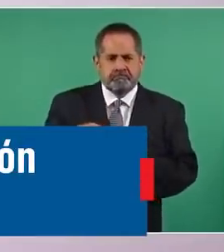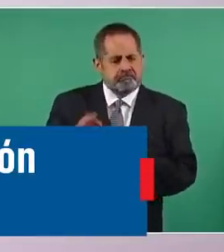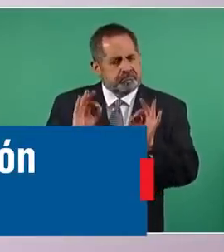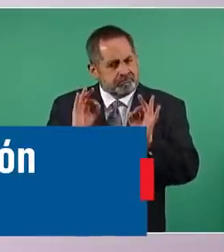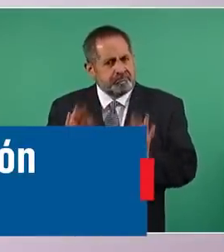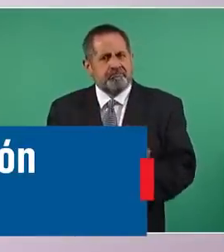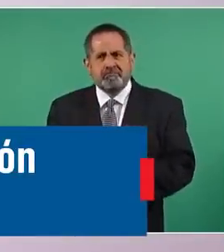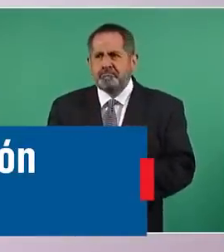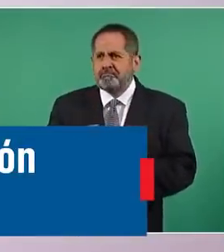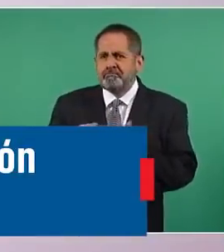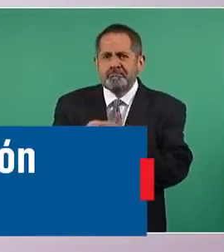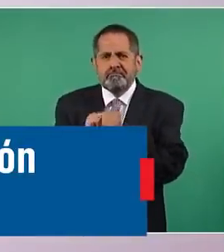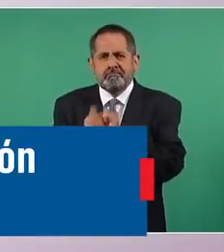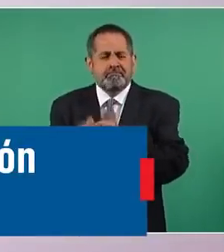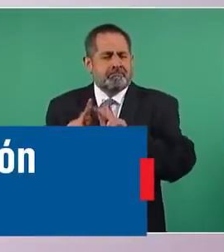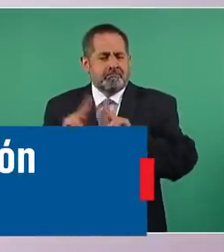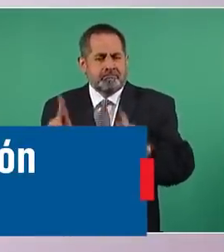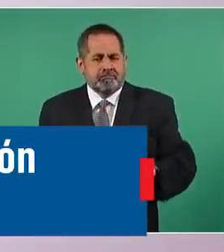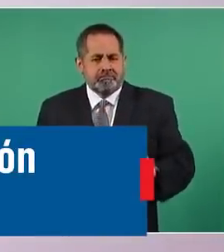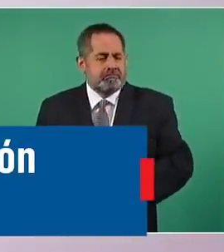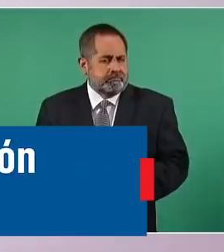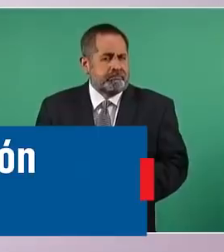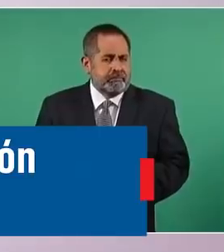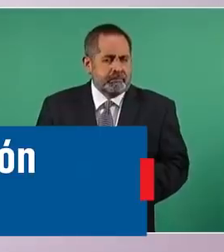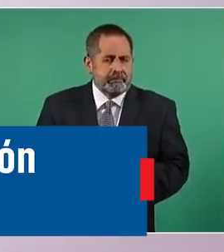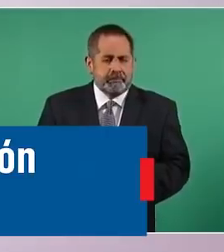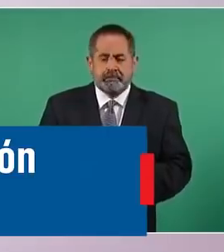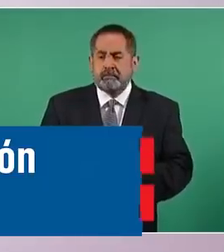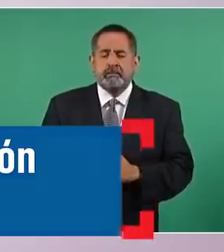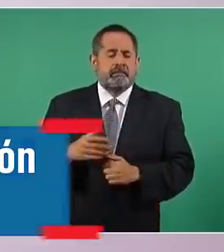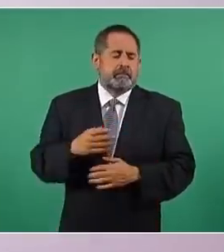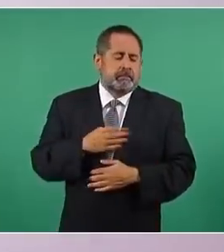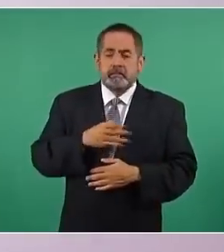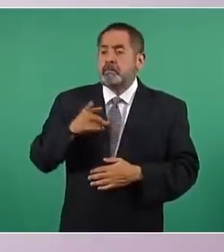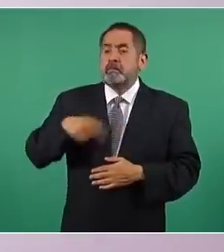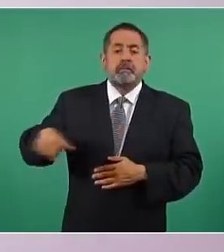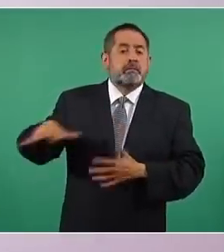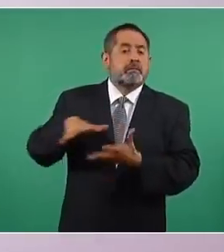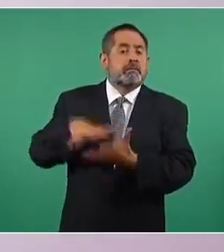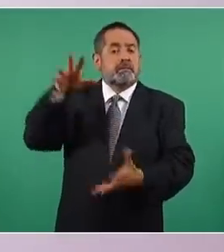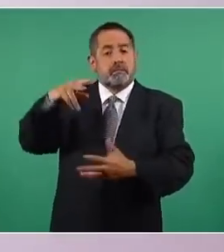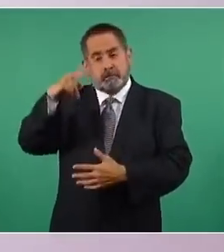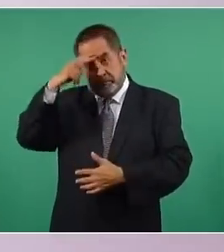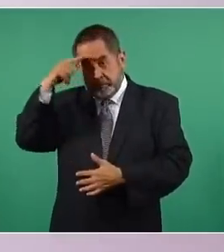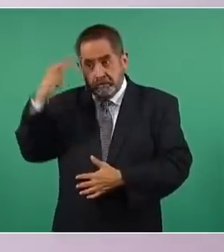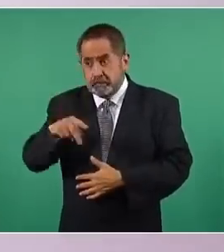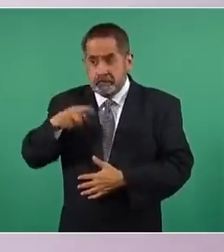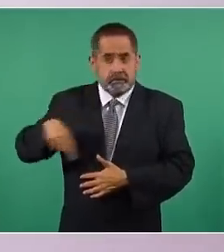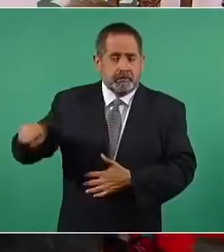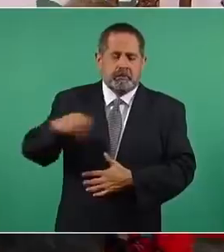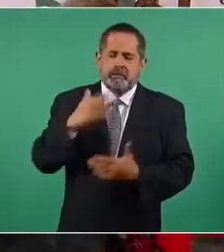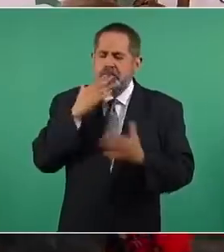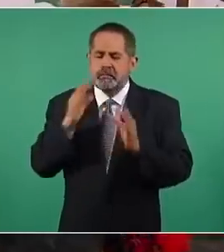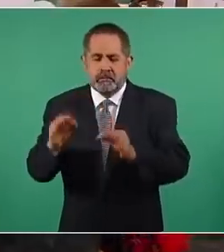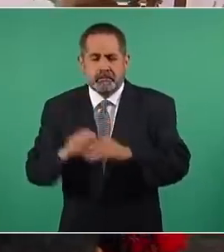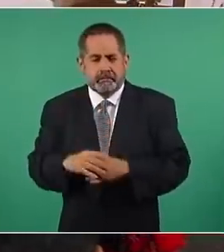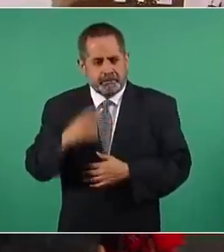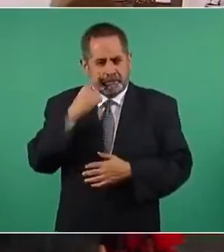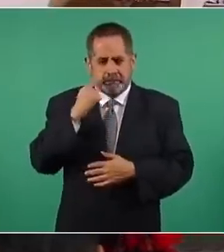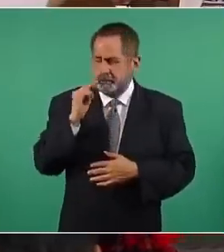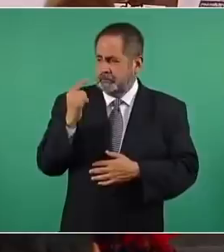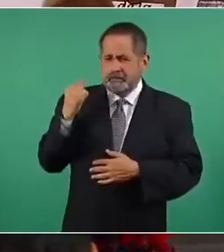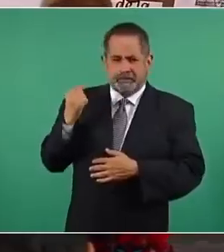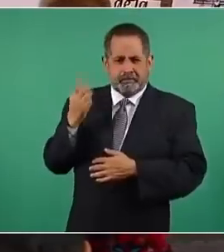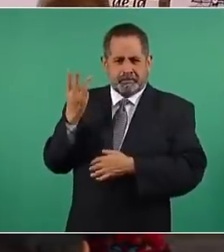promedio de 6.7, siendo 0 la más baja y 10 la mejor. Hace 3 días